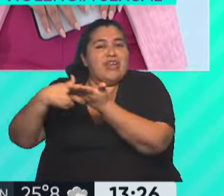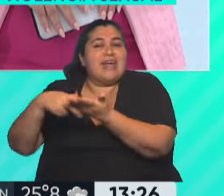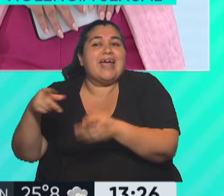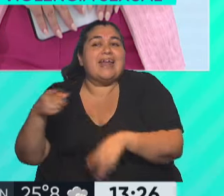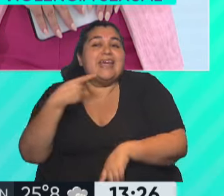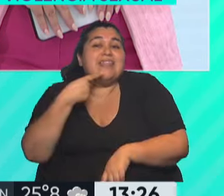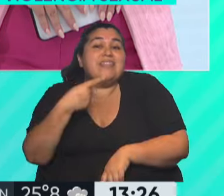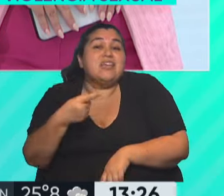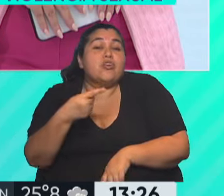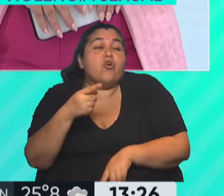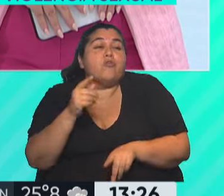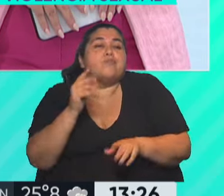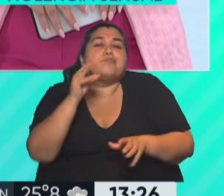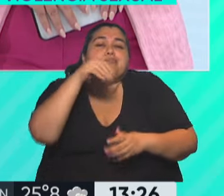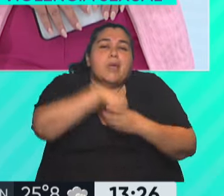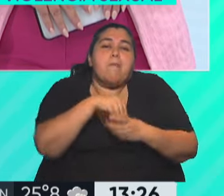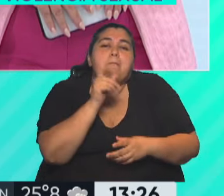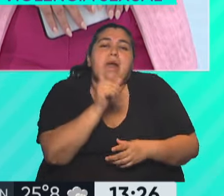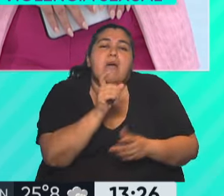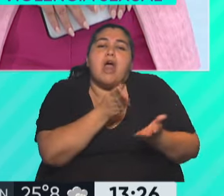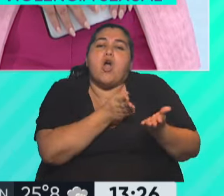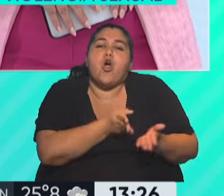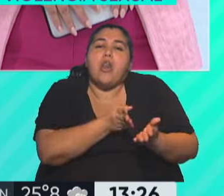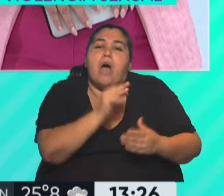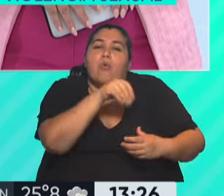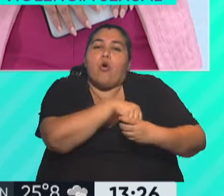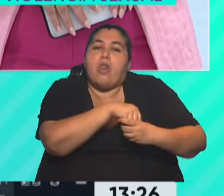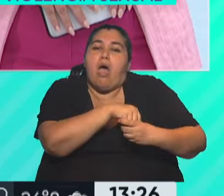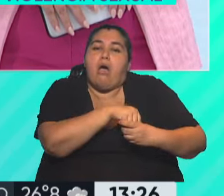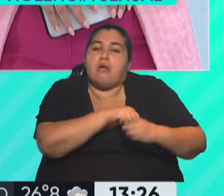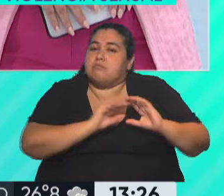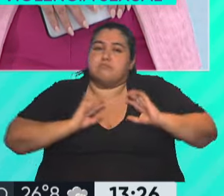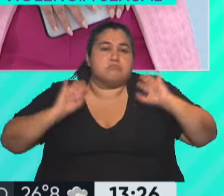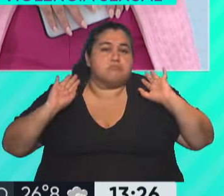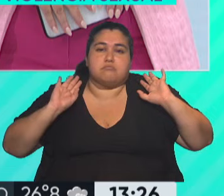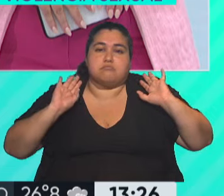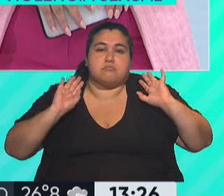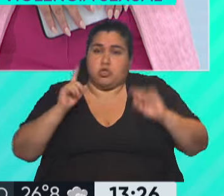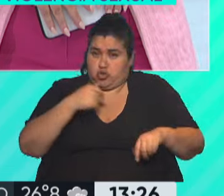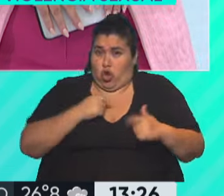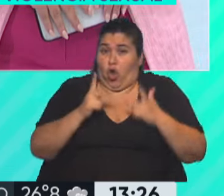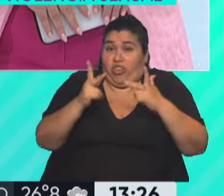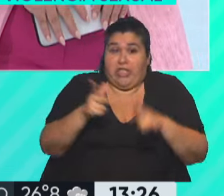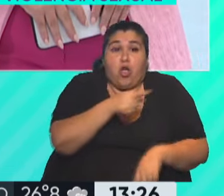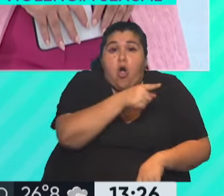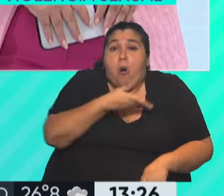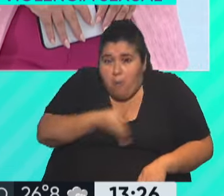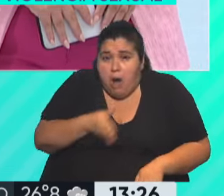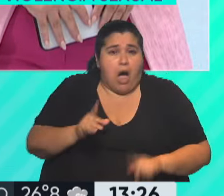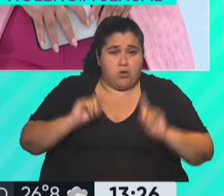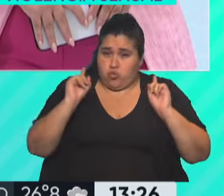colaboró para que ocurra ese hecho denunciado, lo que dice la Yo no digo que ha ocurrido eso, lo que